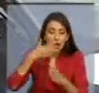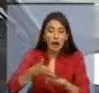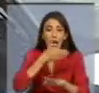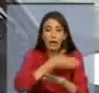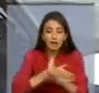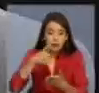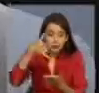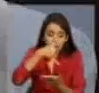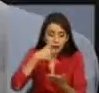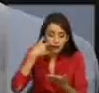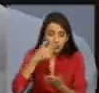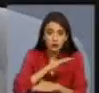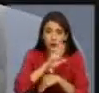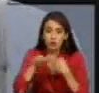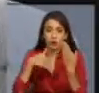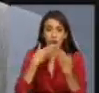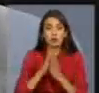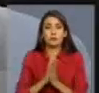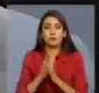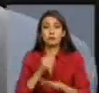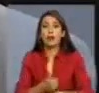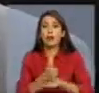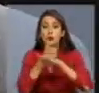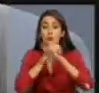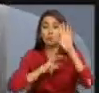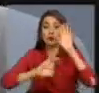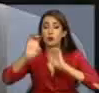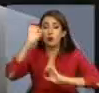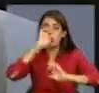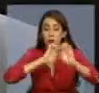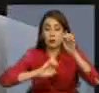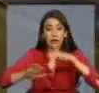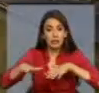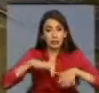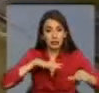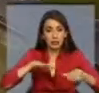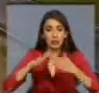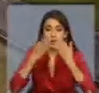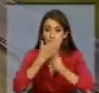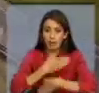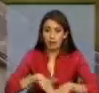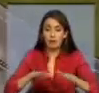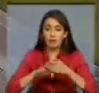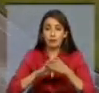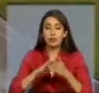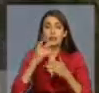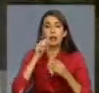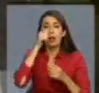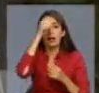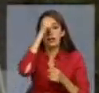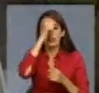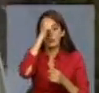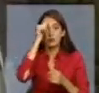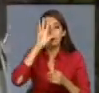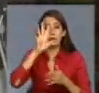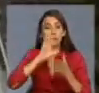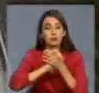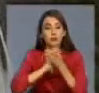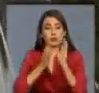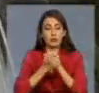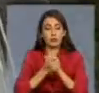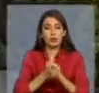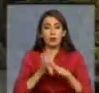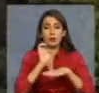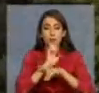viaje. Las autoridades darán una evaluación de las acciones implementadas al finalizar el feriado, el domingo 5 de noviembre. Javier